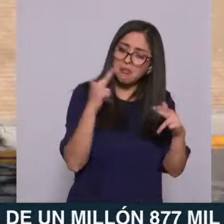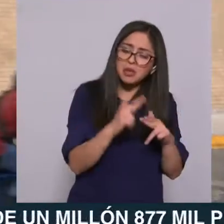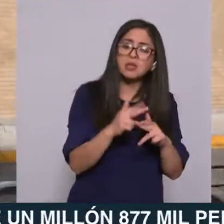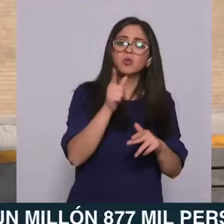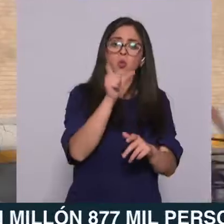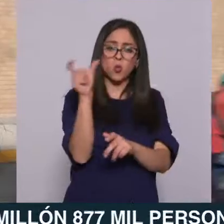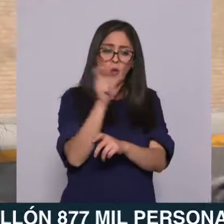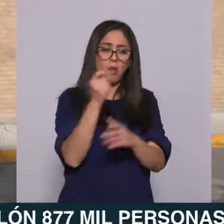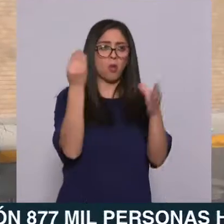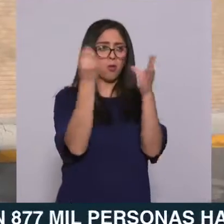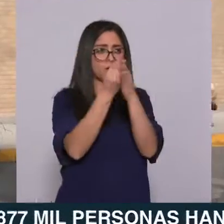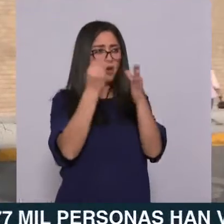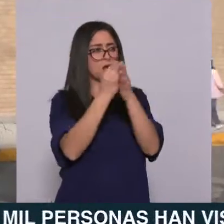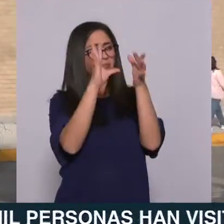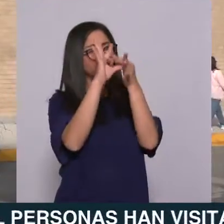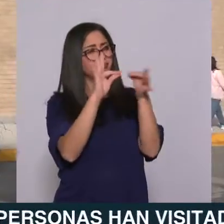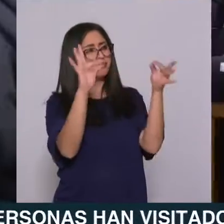reflexionar,